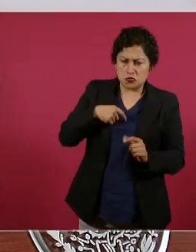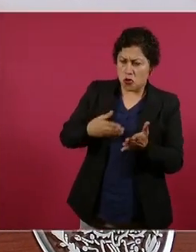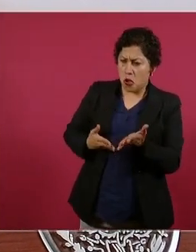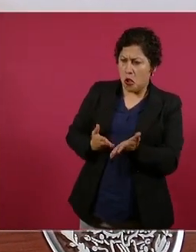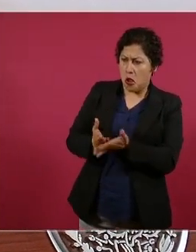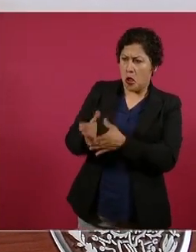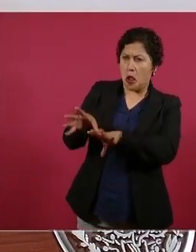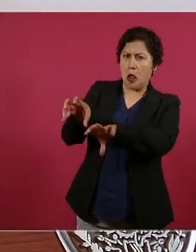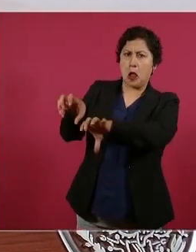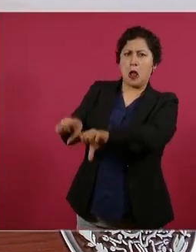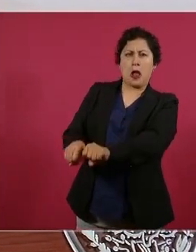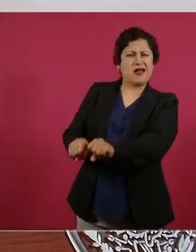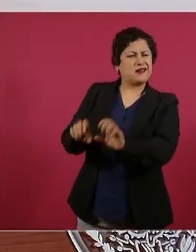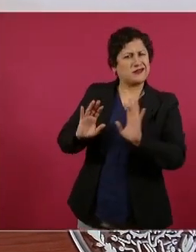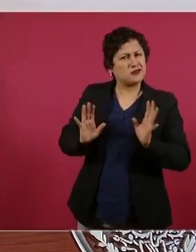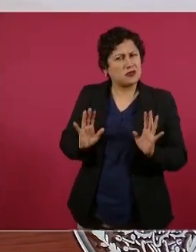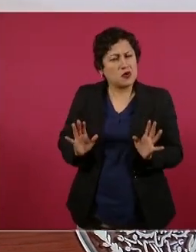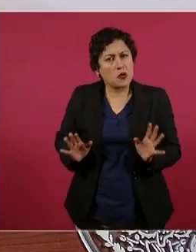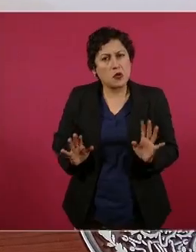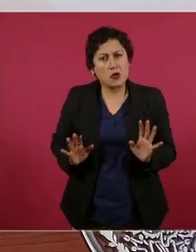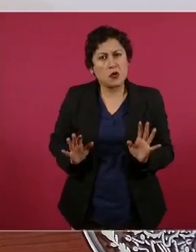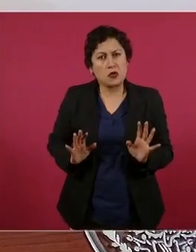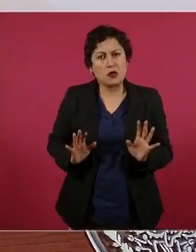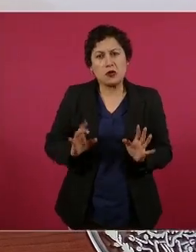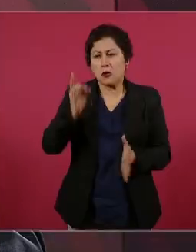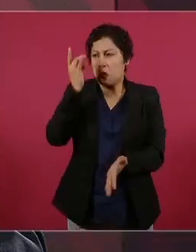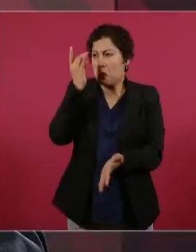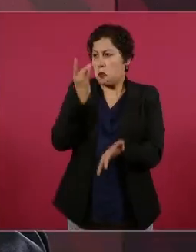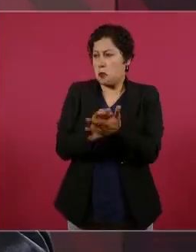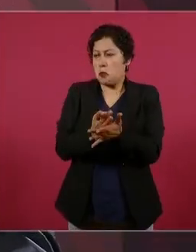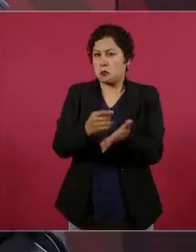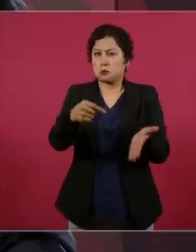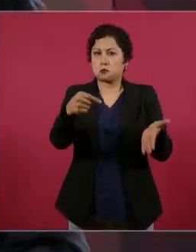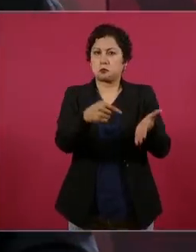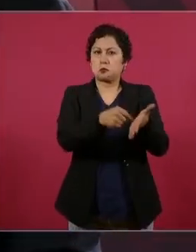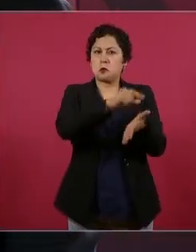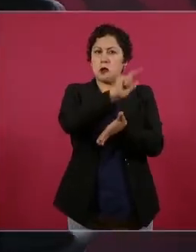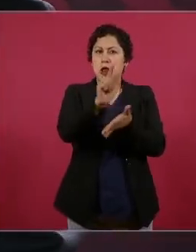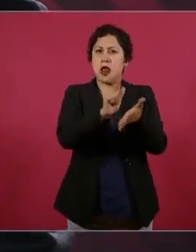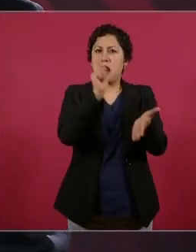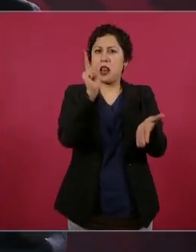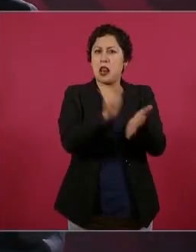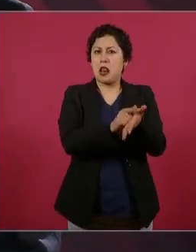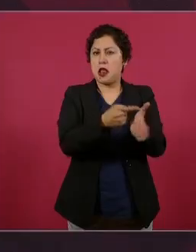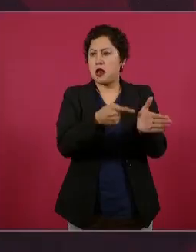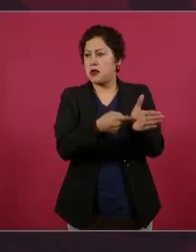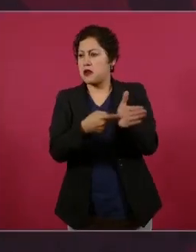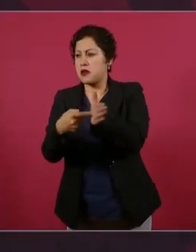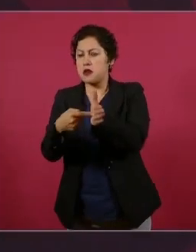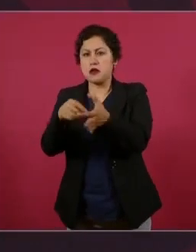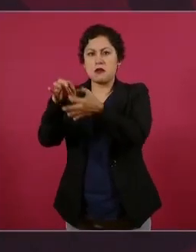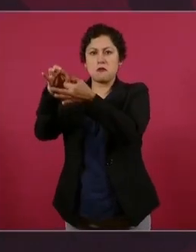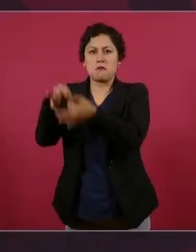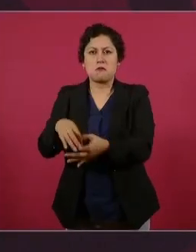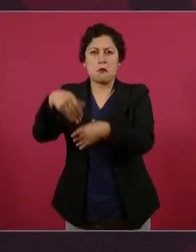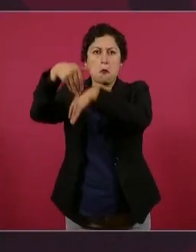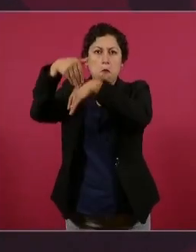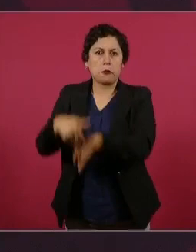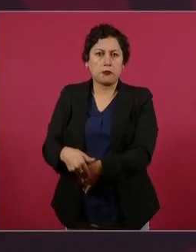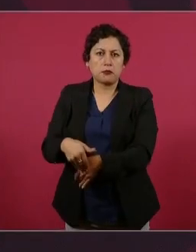no vamos a expropiar. Es nada más aplicar la ley para que no se siga destruyendo el